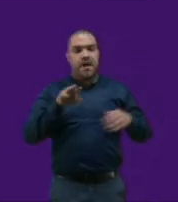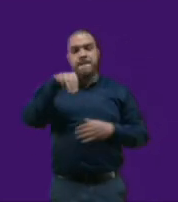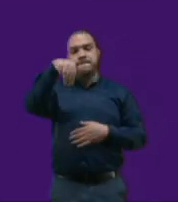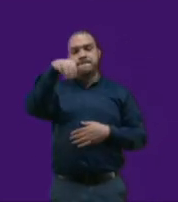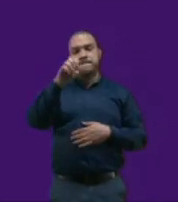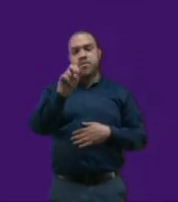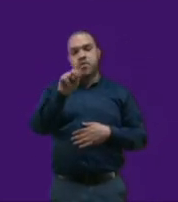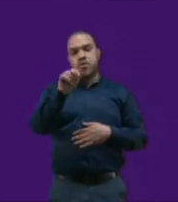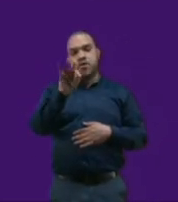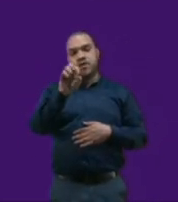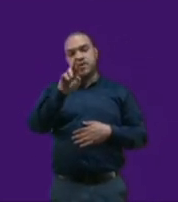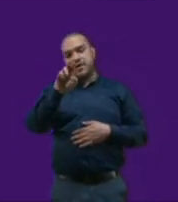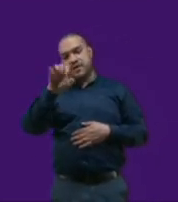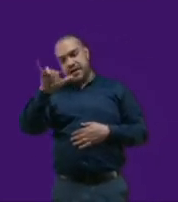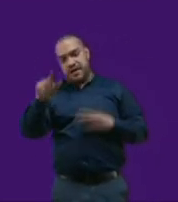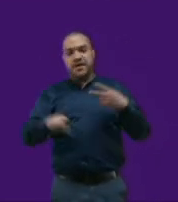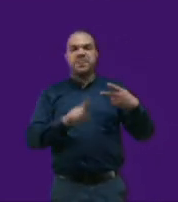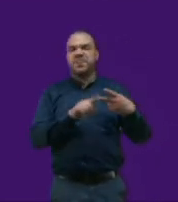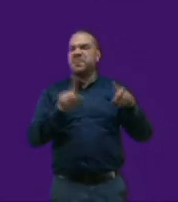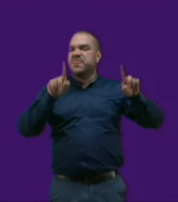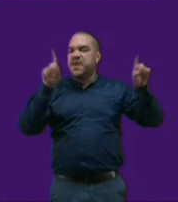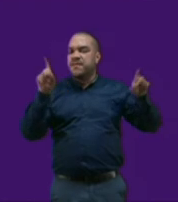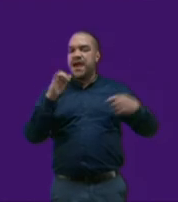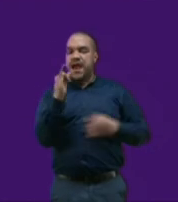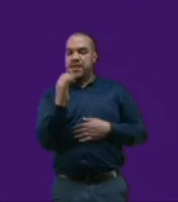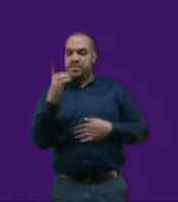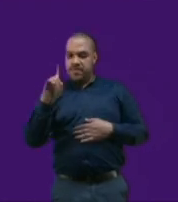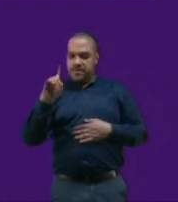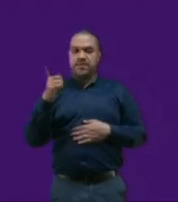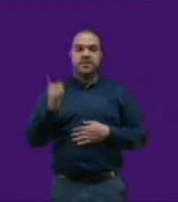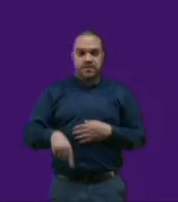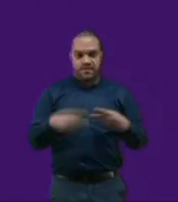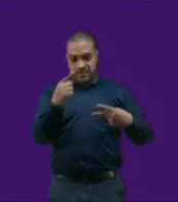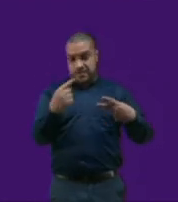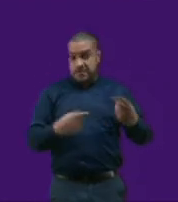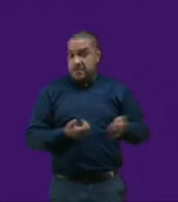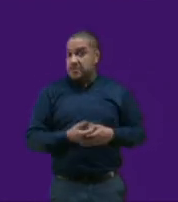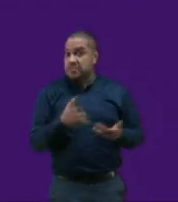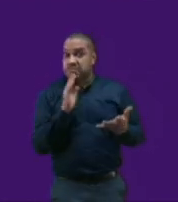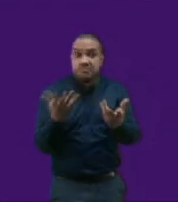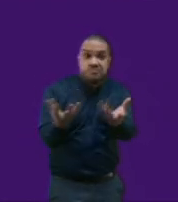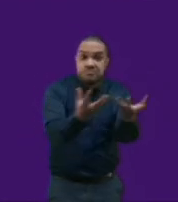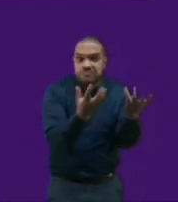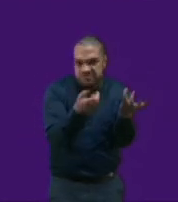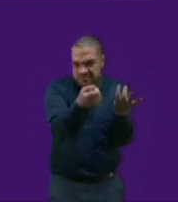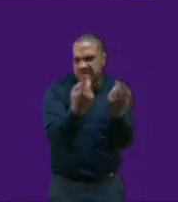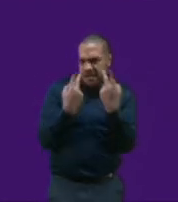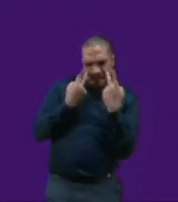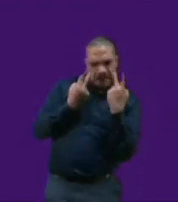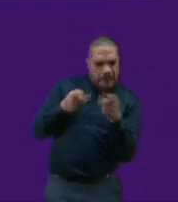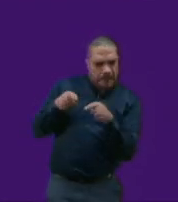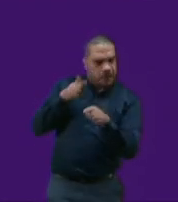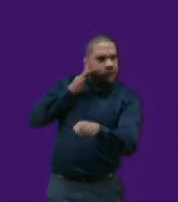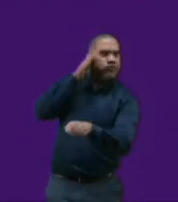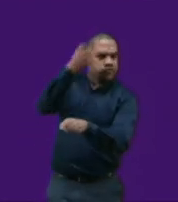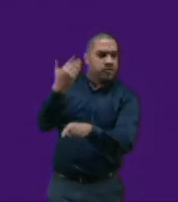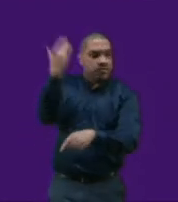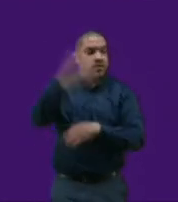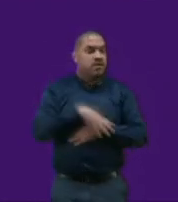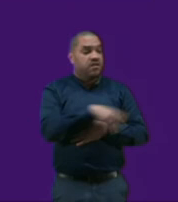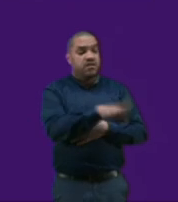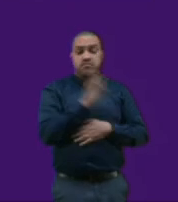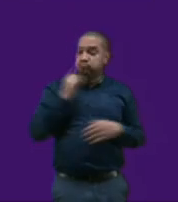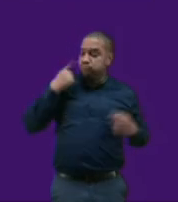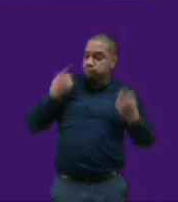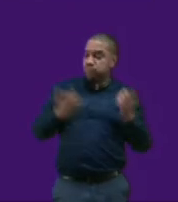desarrollando ese algoritmo y pues estoy buscando inversionistas que vean lo invisible. No estoy buscando un inversionista tradicional que